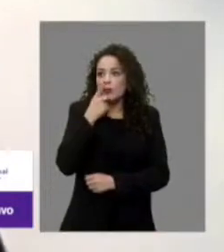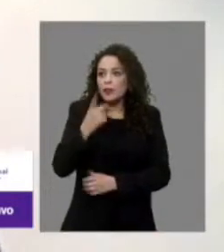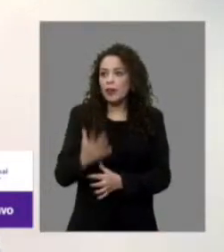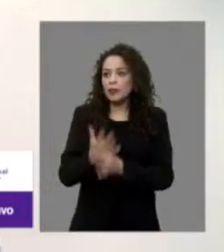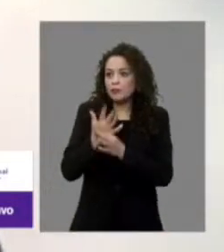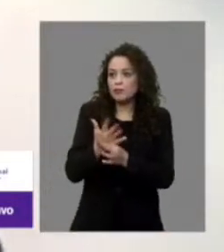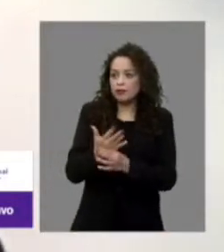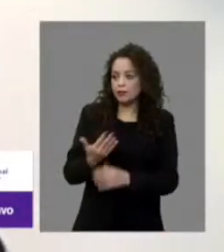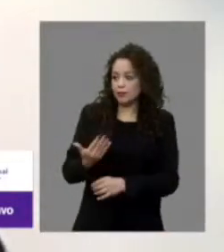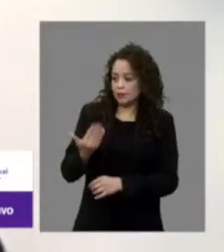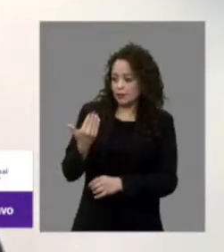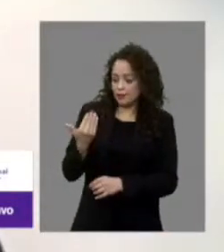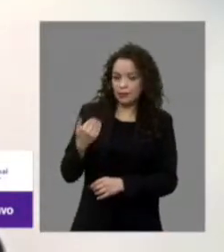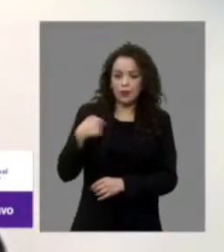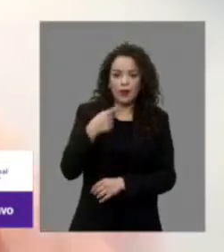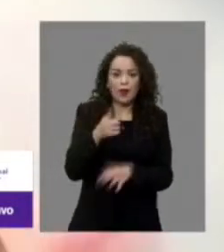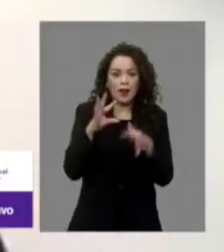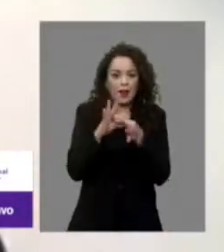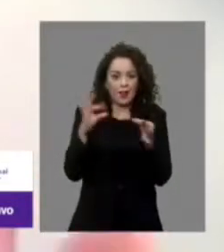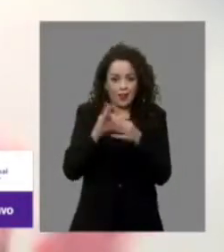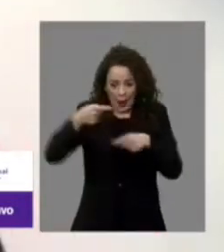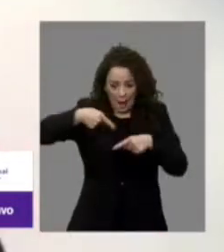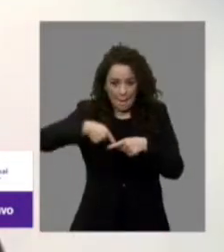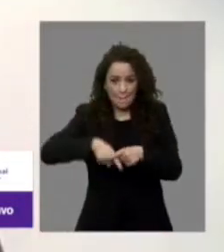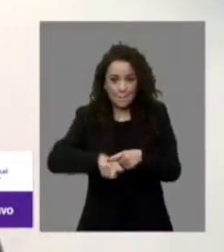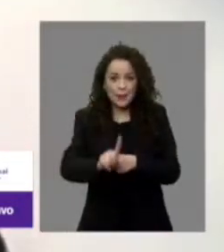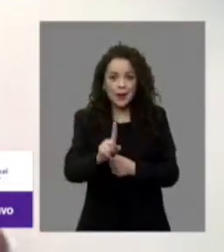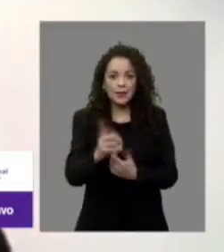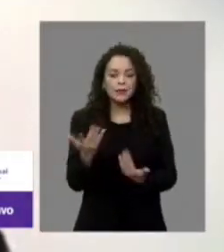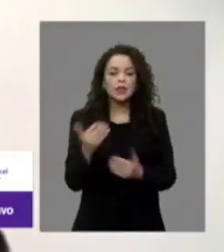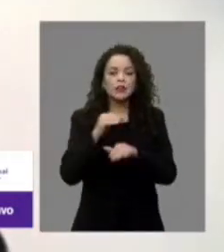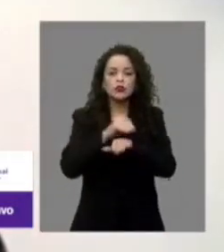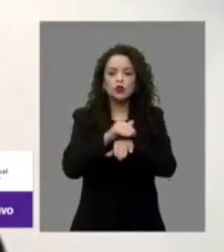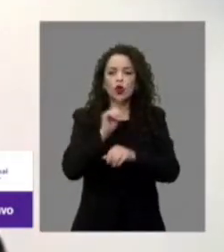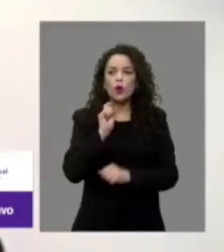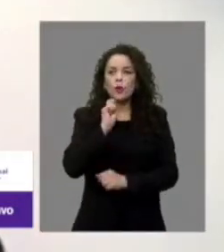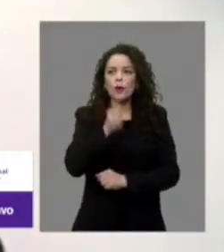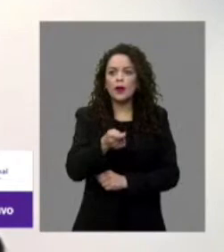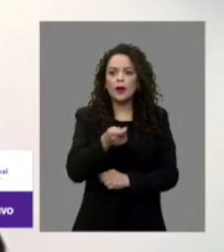al principio de mi intervención, además de